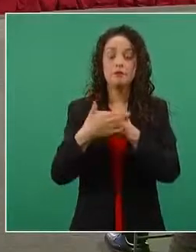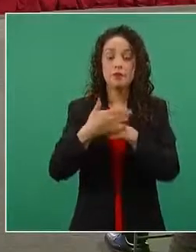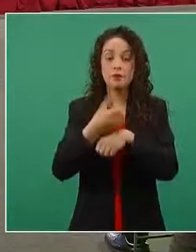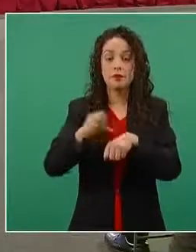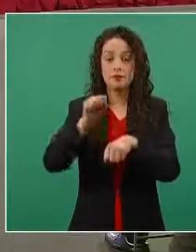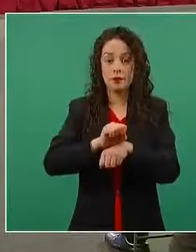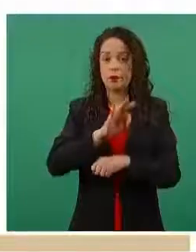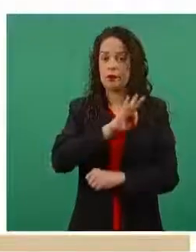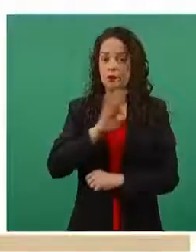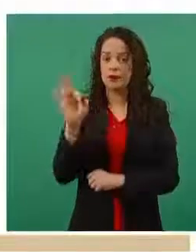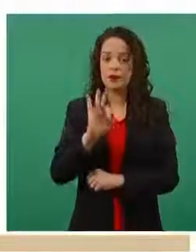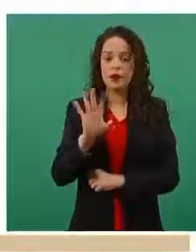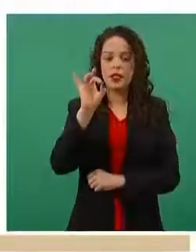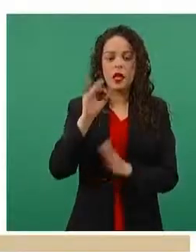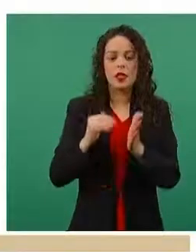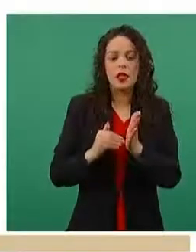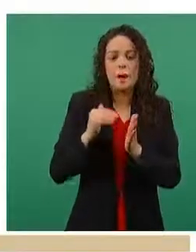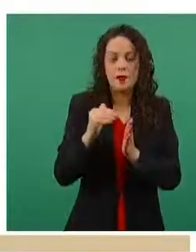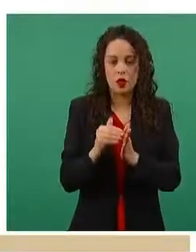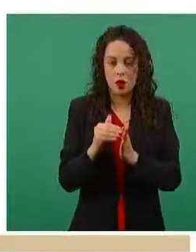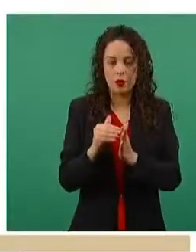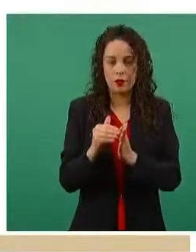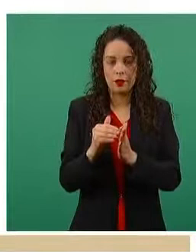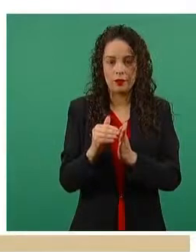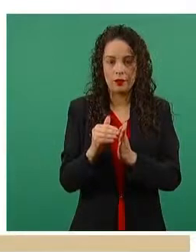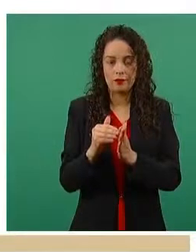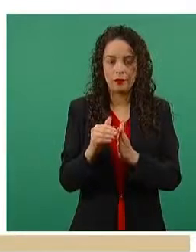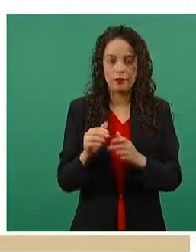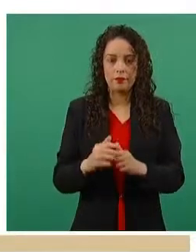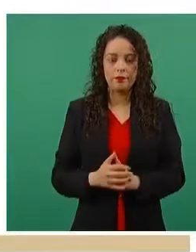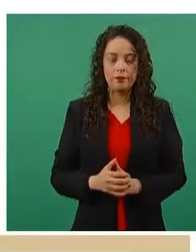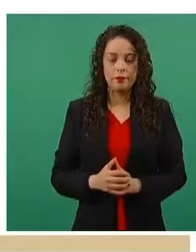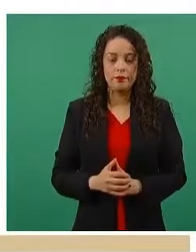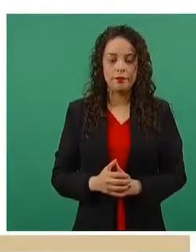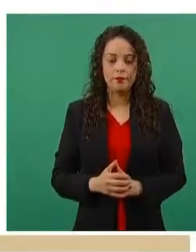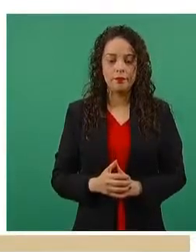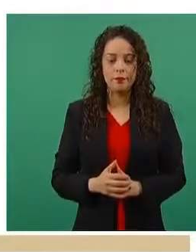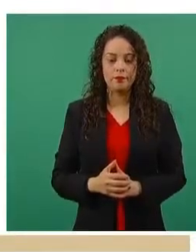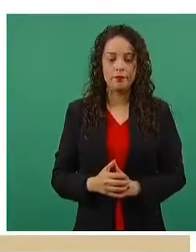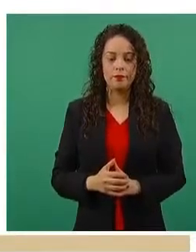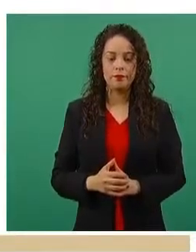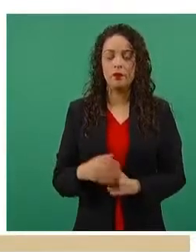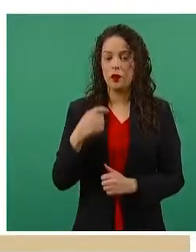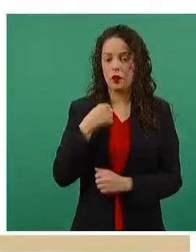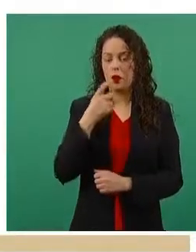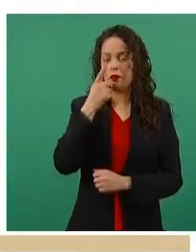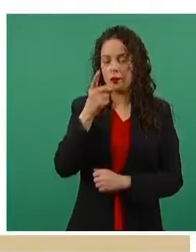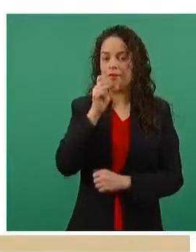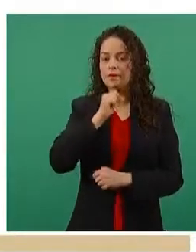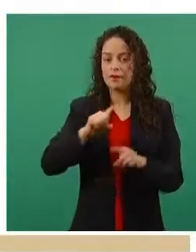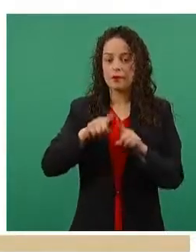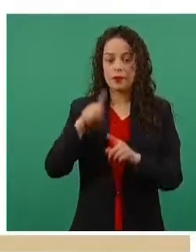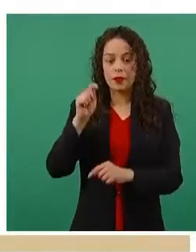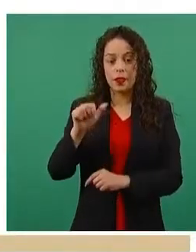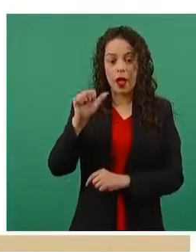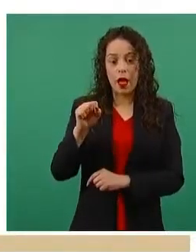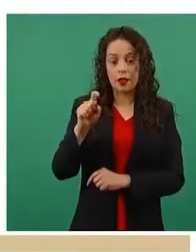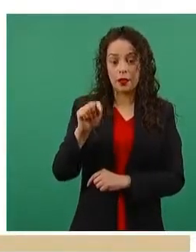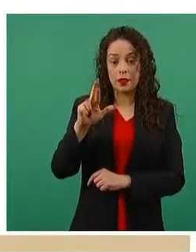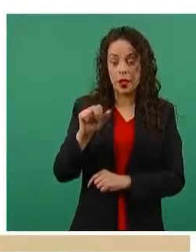millones de dosis. También comentaba yo que el hecho de que AstraZeneca ya esté